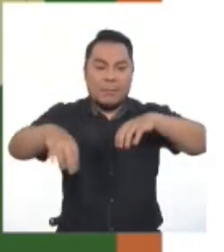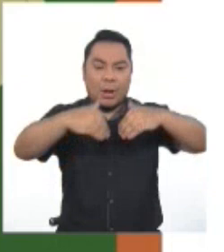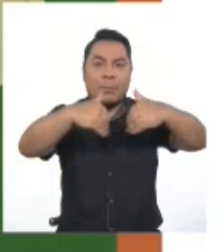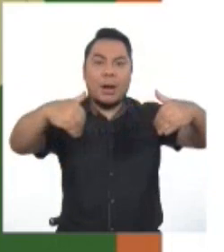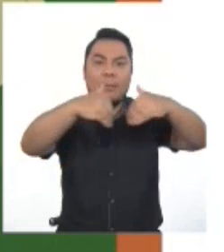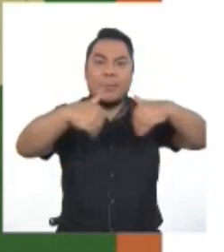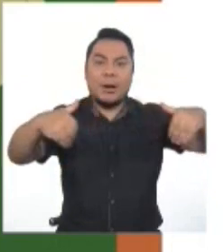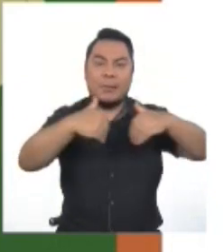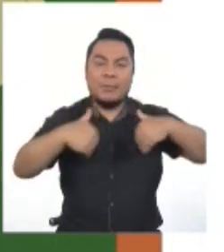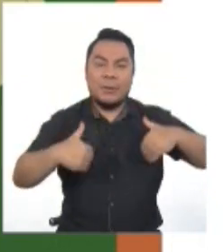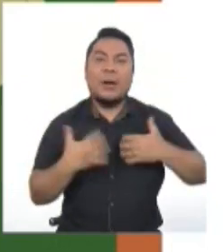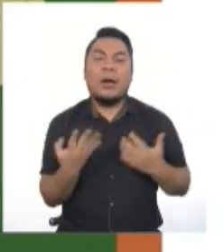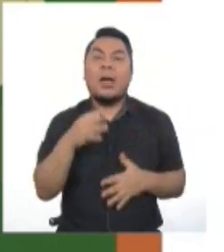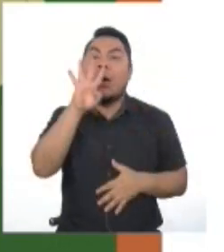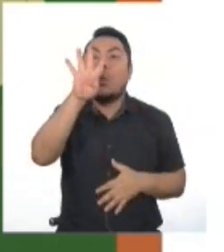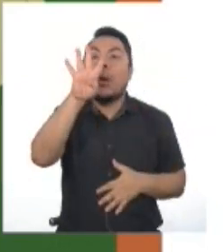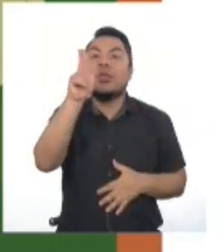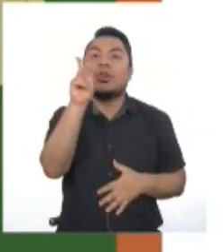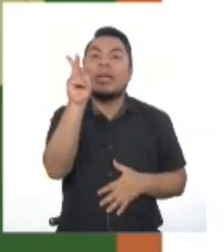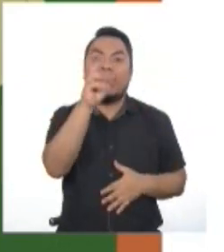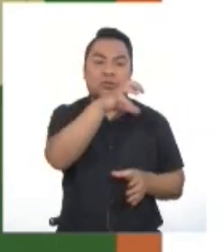es decir, 4 kilos.